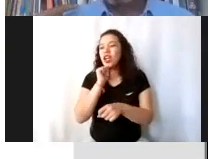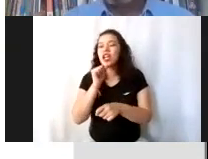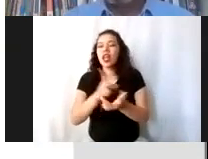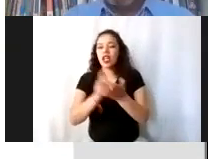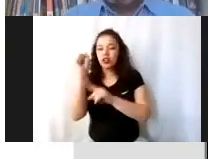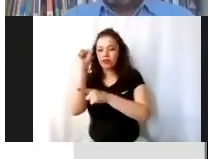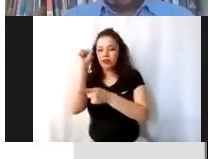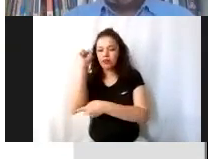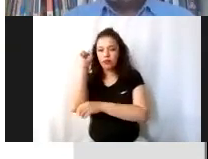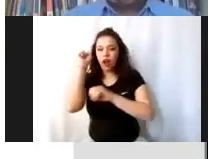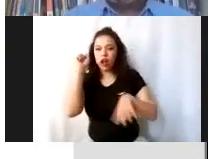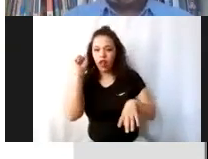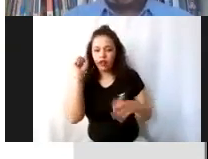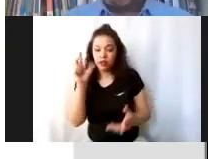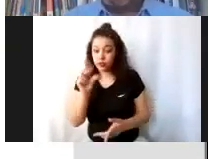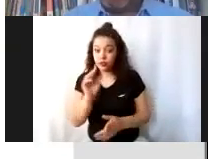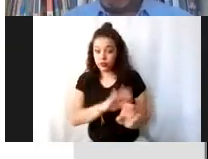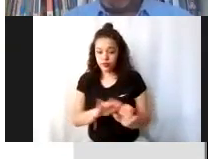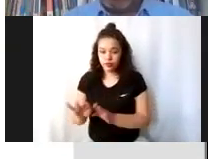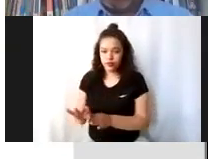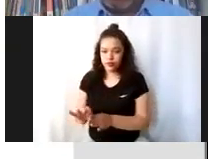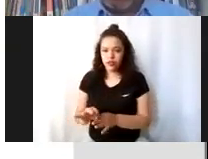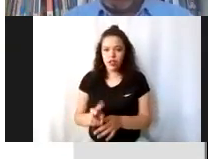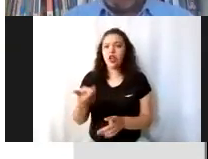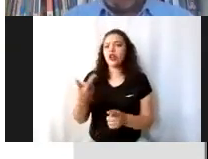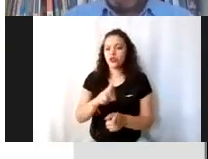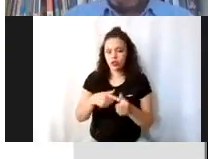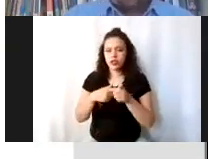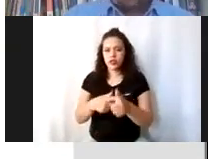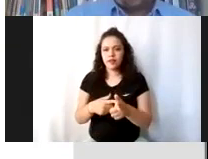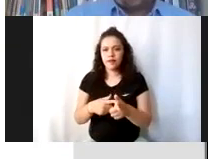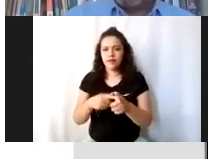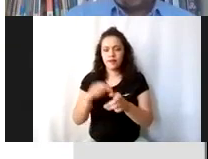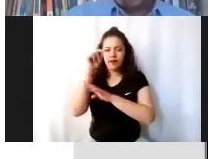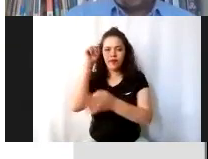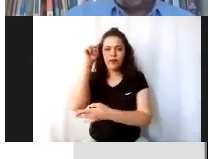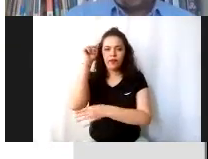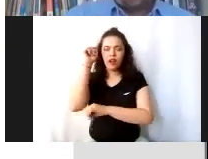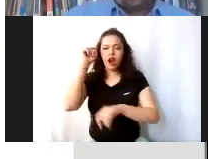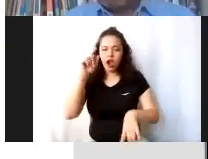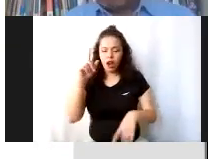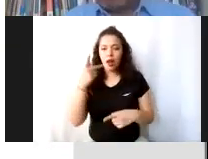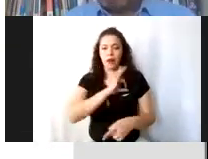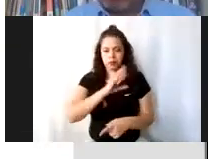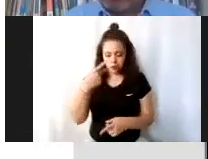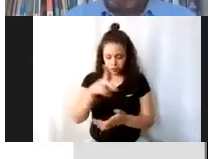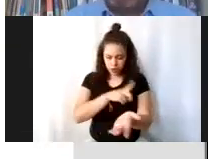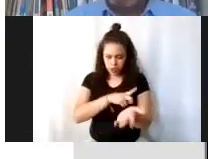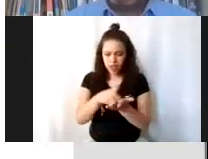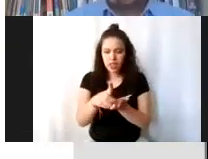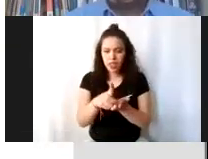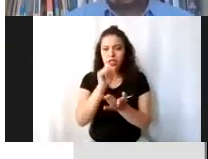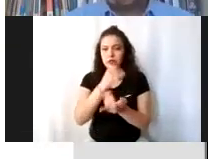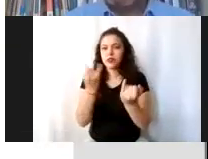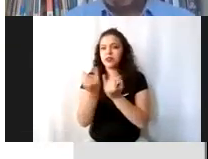caso, podrían persistir ambos, el derecho al aborto de una persona y también a la protección de los